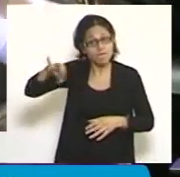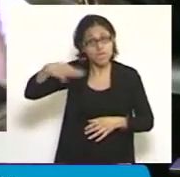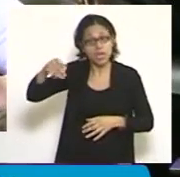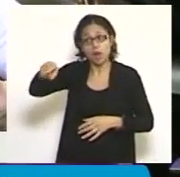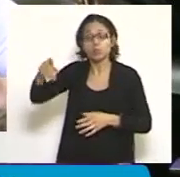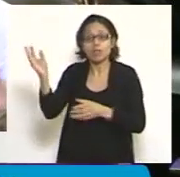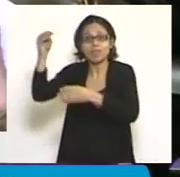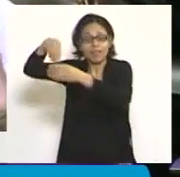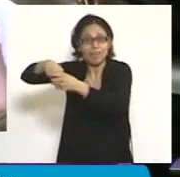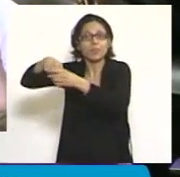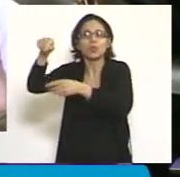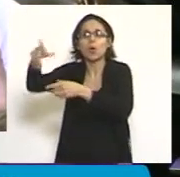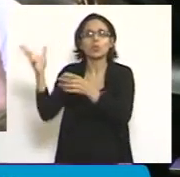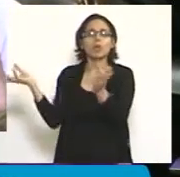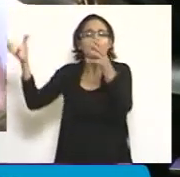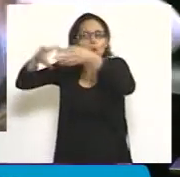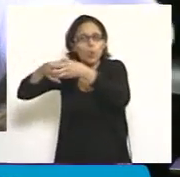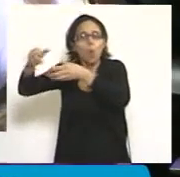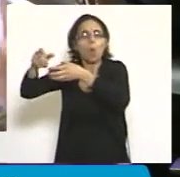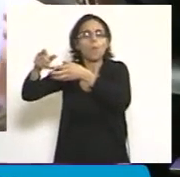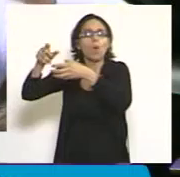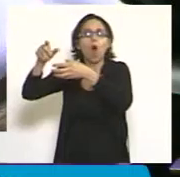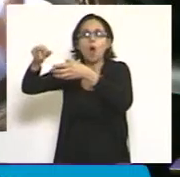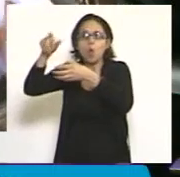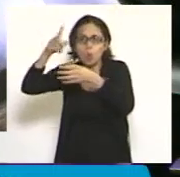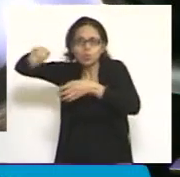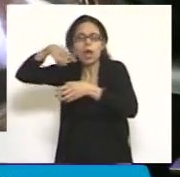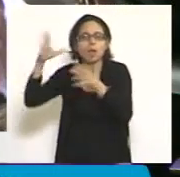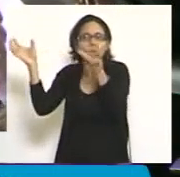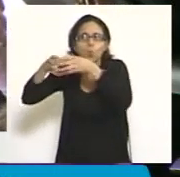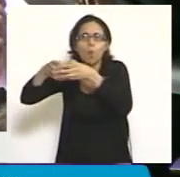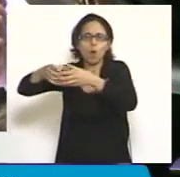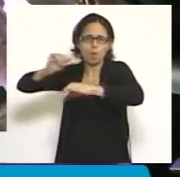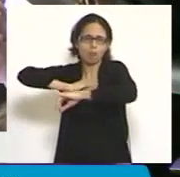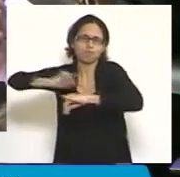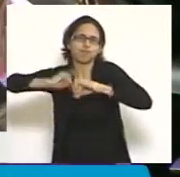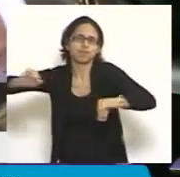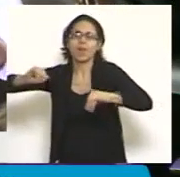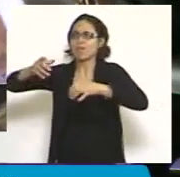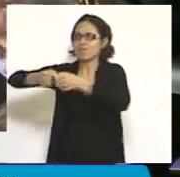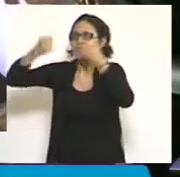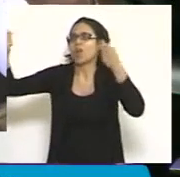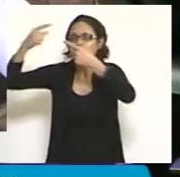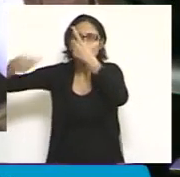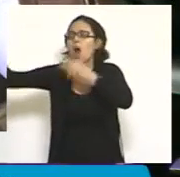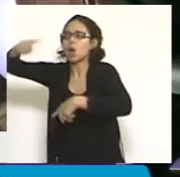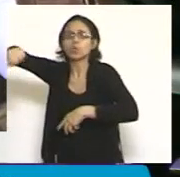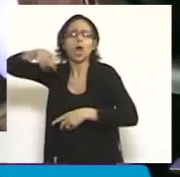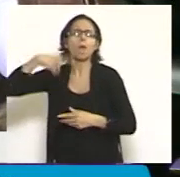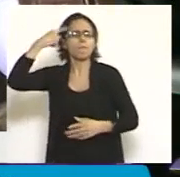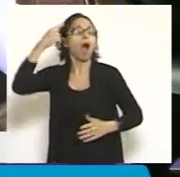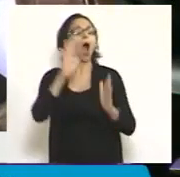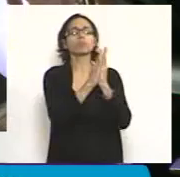partido judicial y del monopolio mediático y corporativo, para ustedes era todo